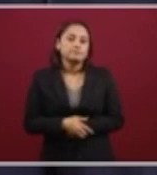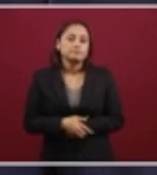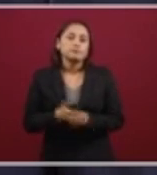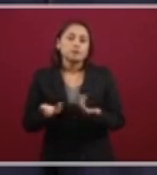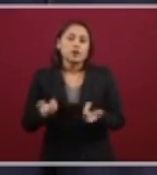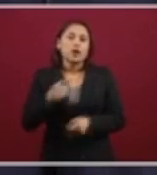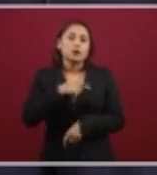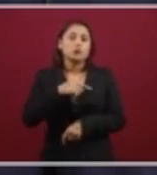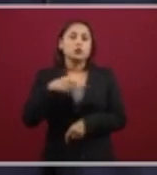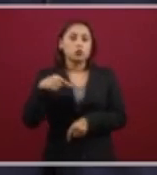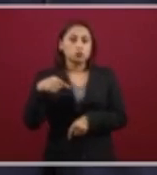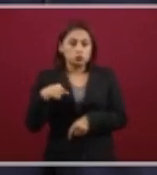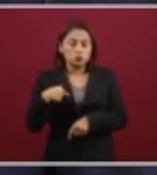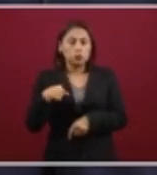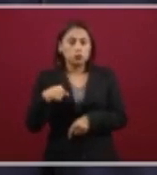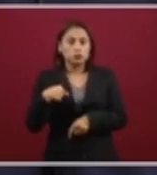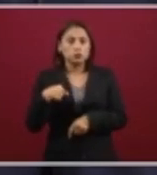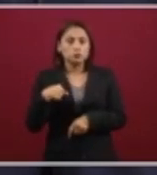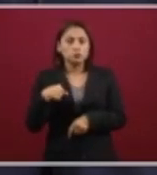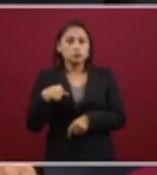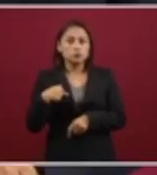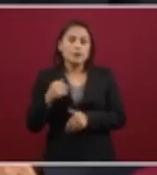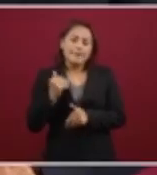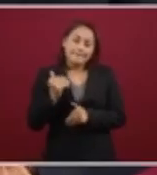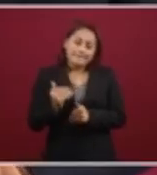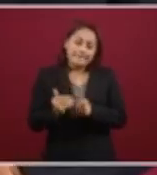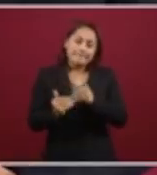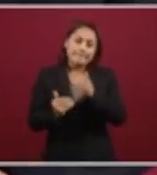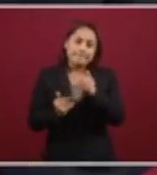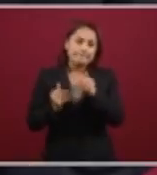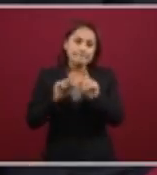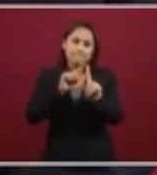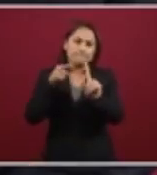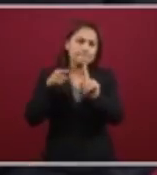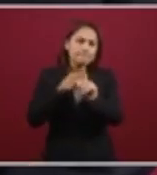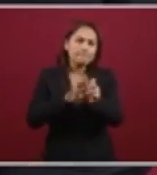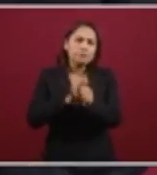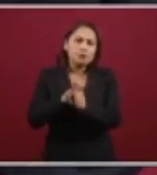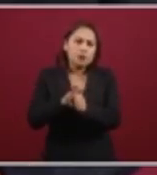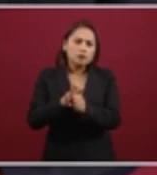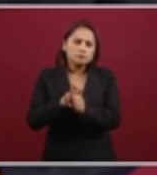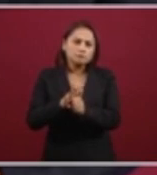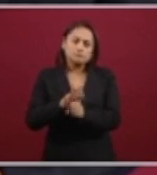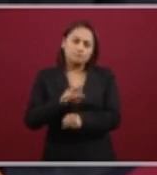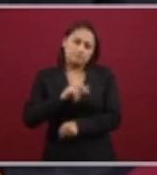avanzado en lo que a nosotros nos corresponde, cumplimos